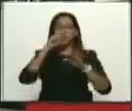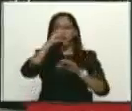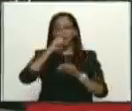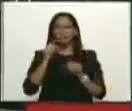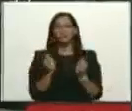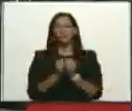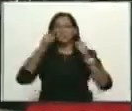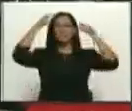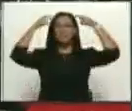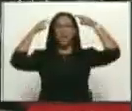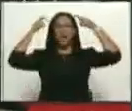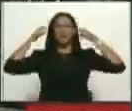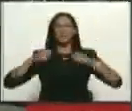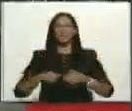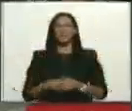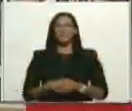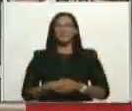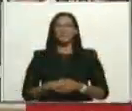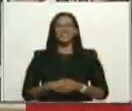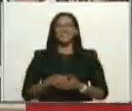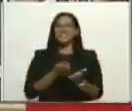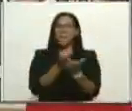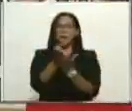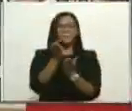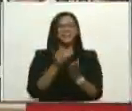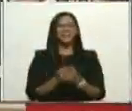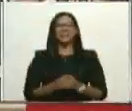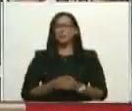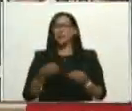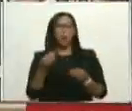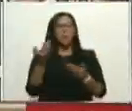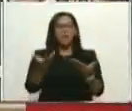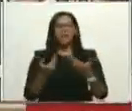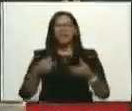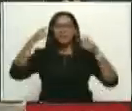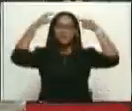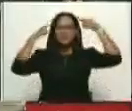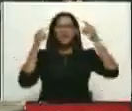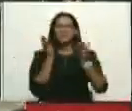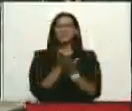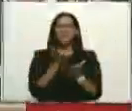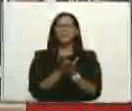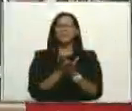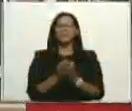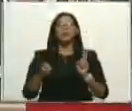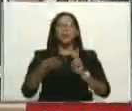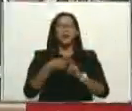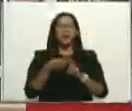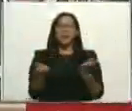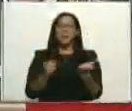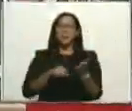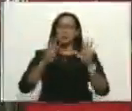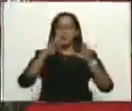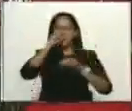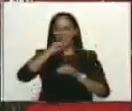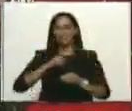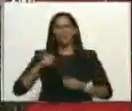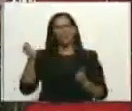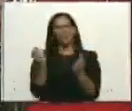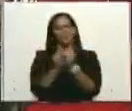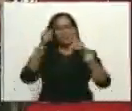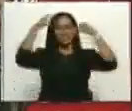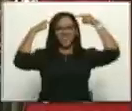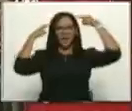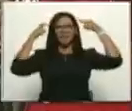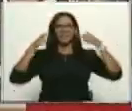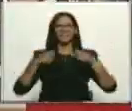años con Chávez siempre, como venga con Chávez siempre. Numeral el mazo 9 años